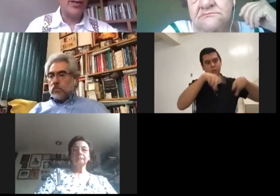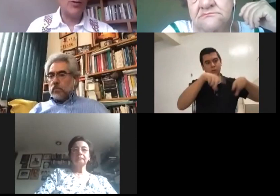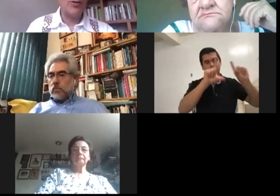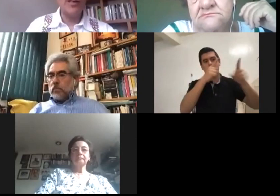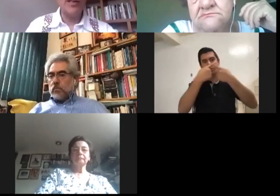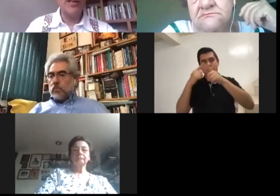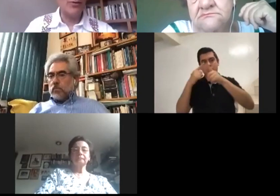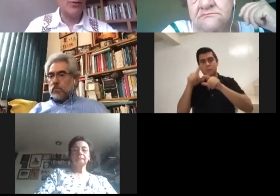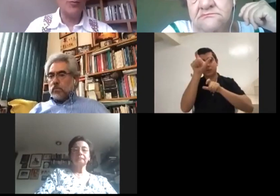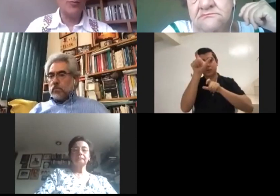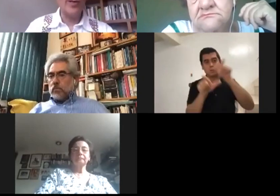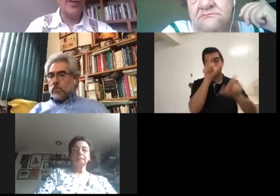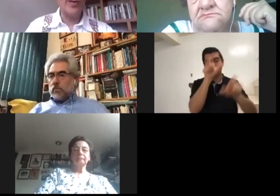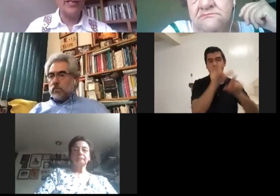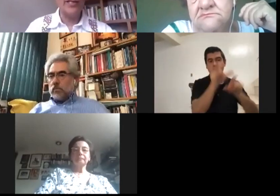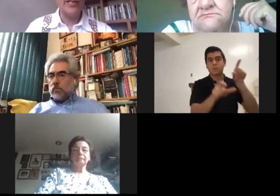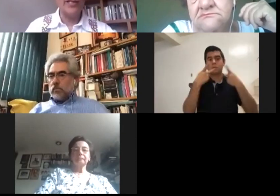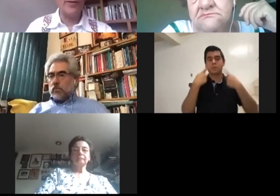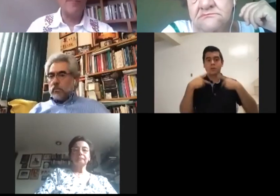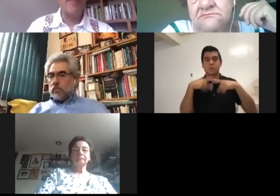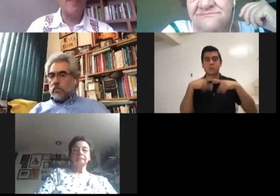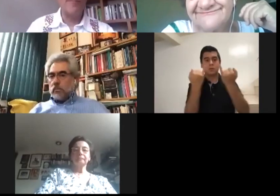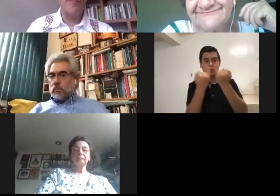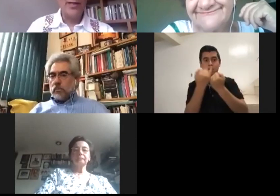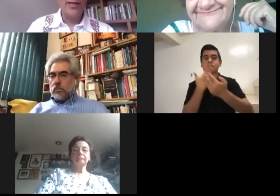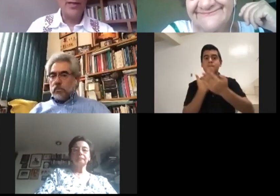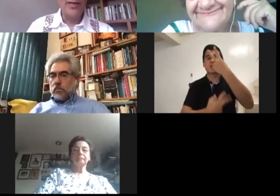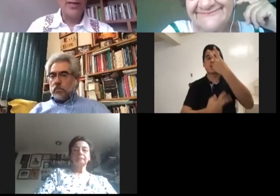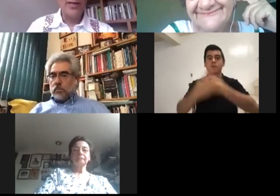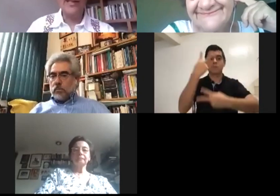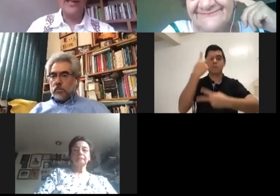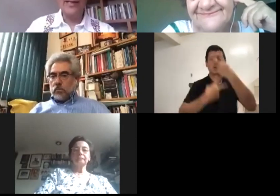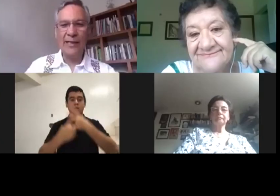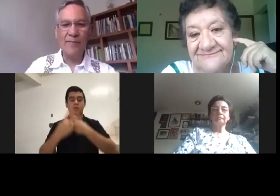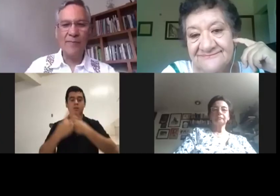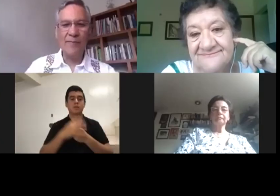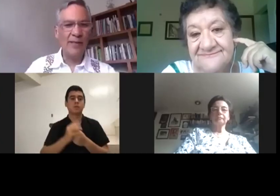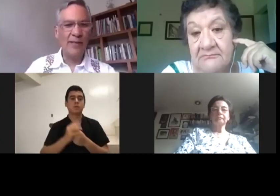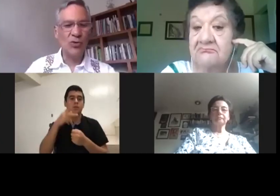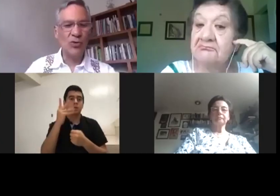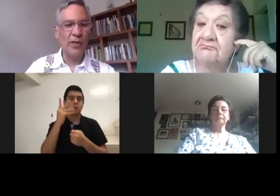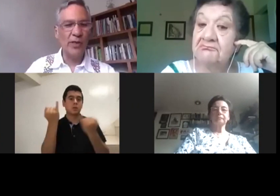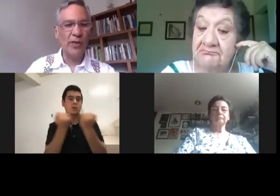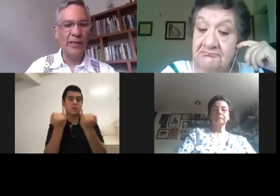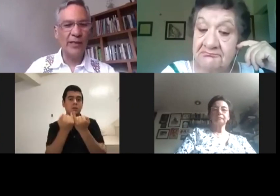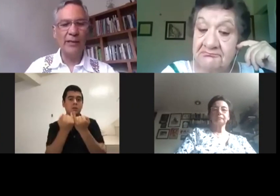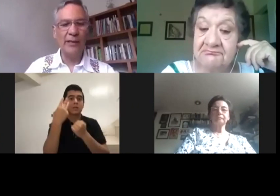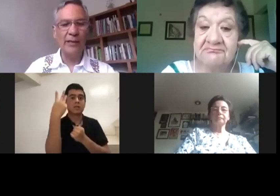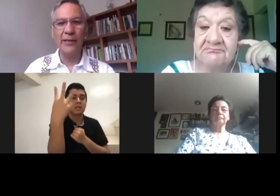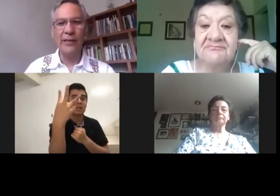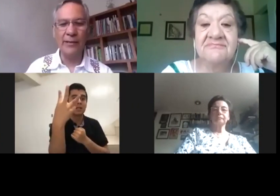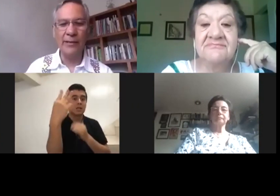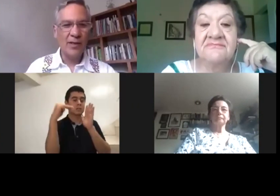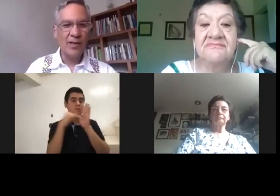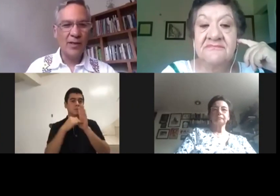no sé cuántas tenemos, pero teníamos poco más de 3,000 personas en la en el Zoom y en el